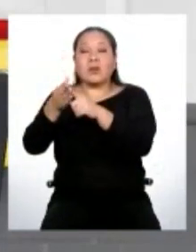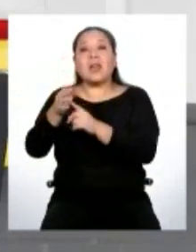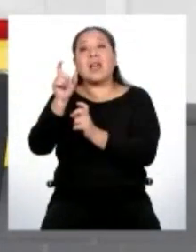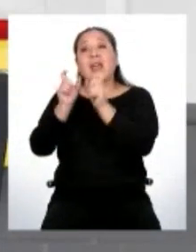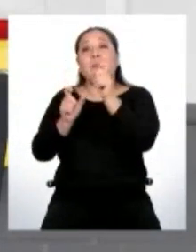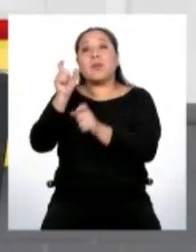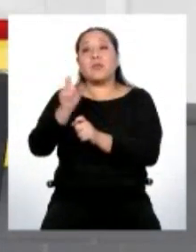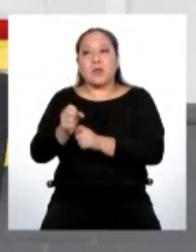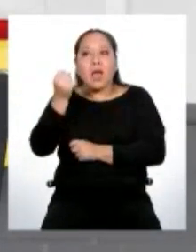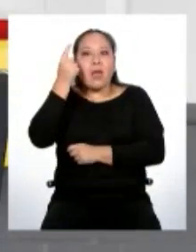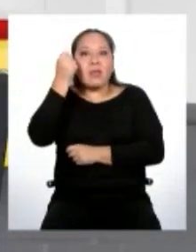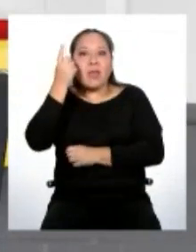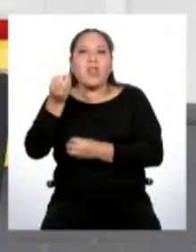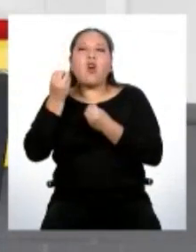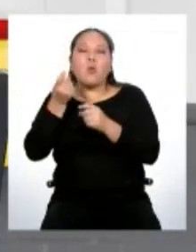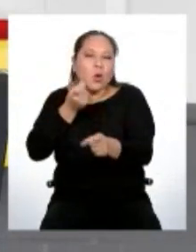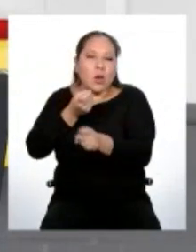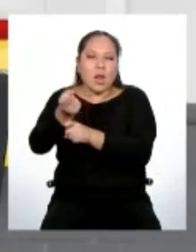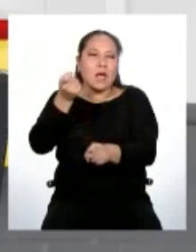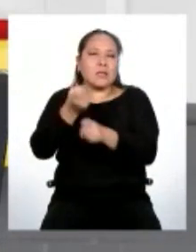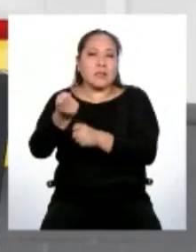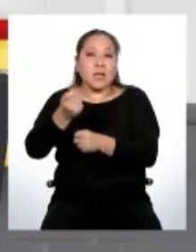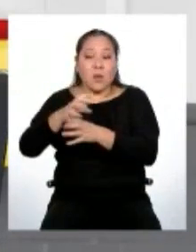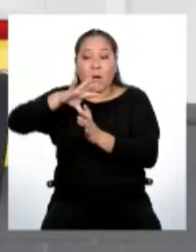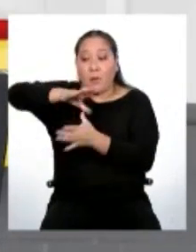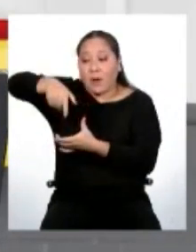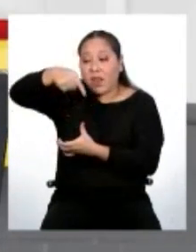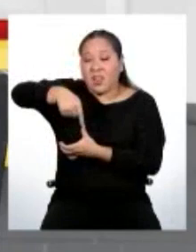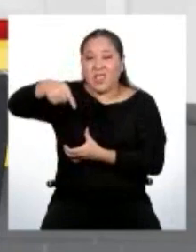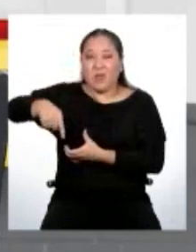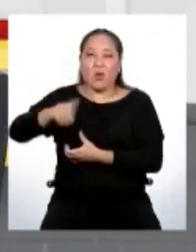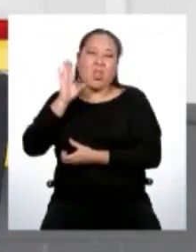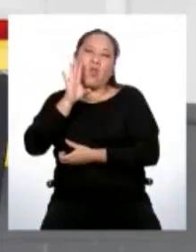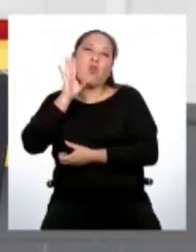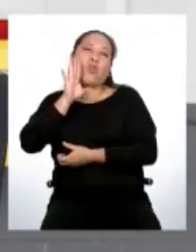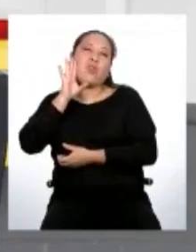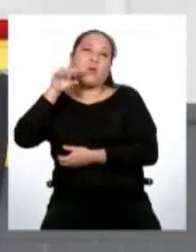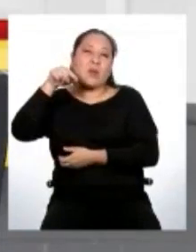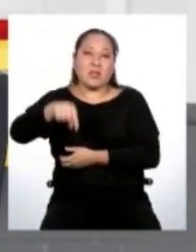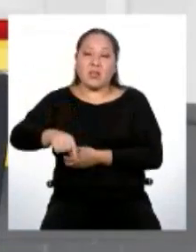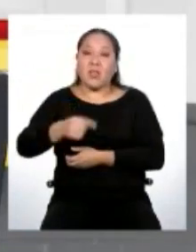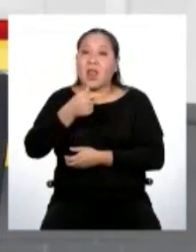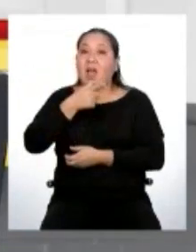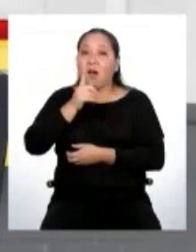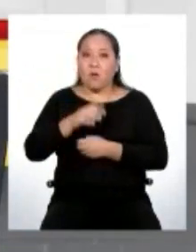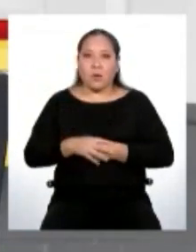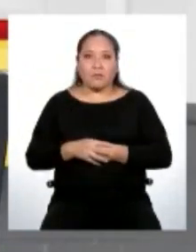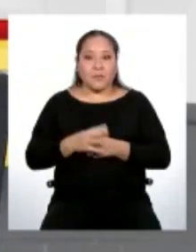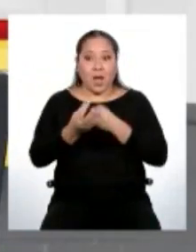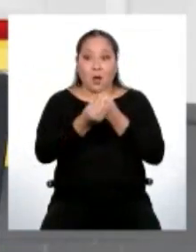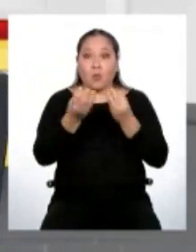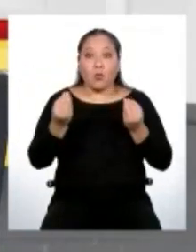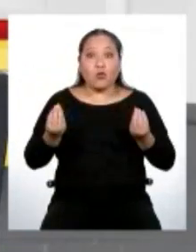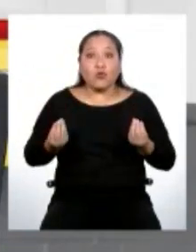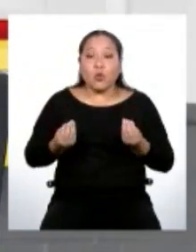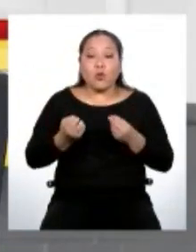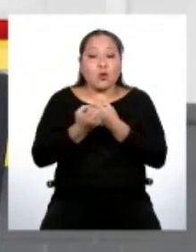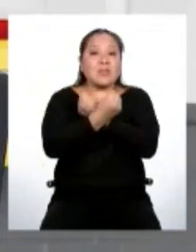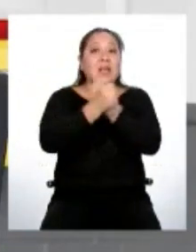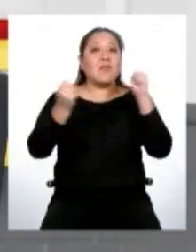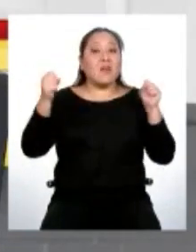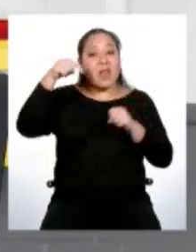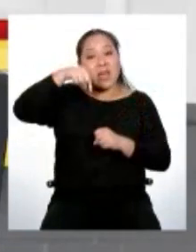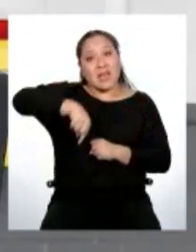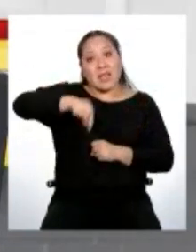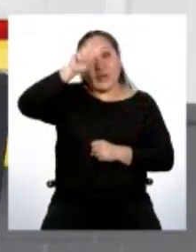daño provocado al planeta por la contaminación del agua. Hay muchas cosas por salvar en nuestro país y es